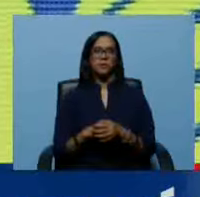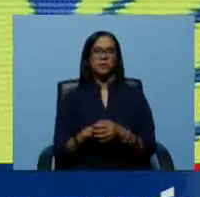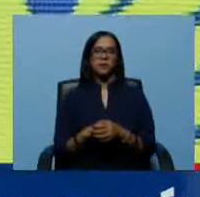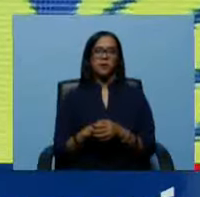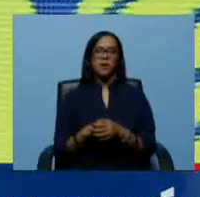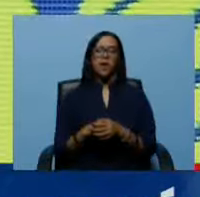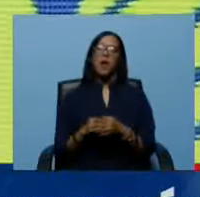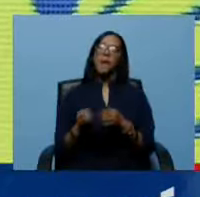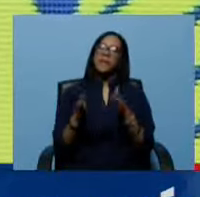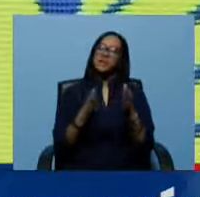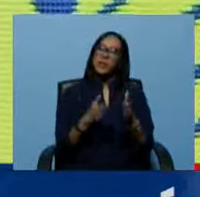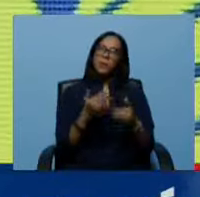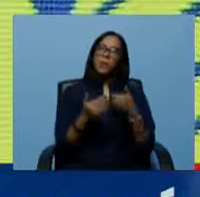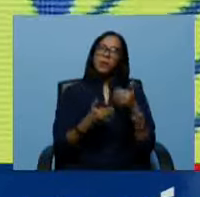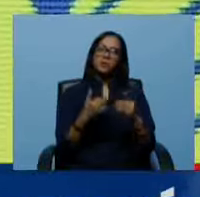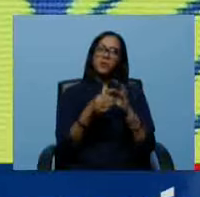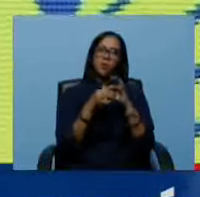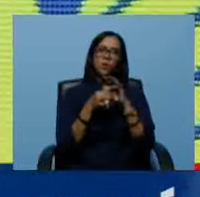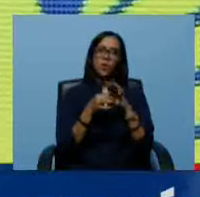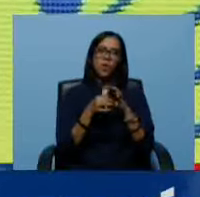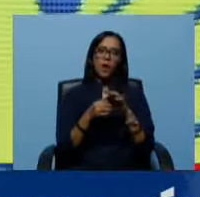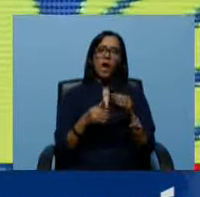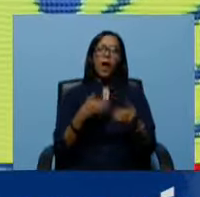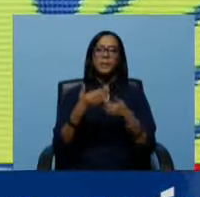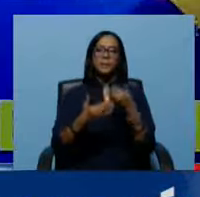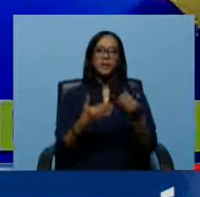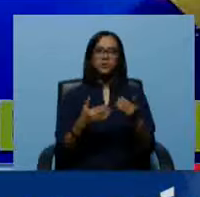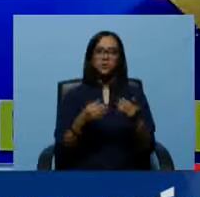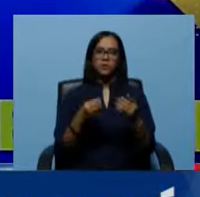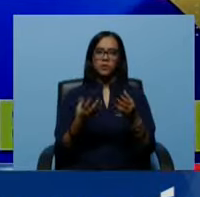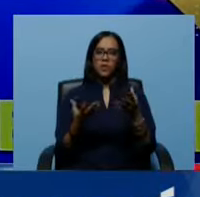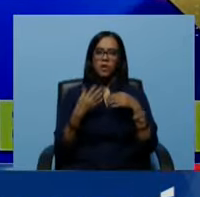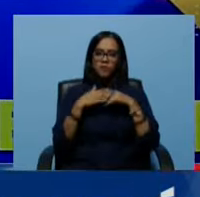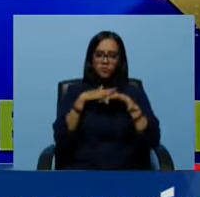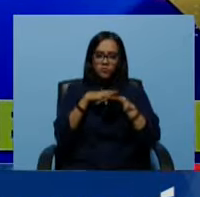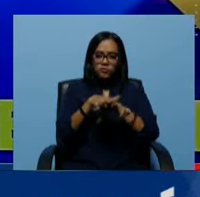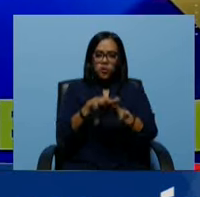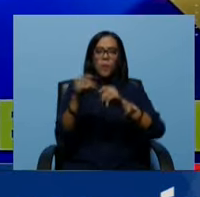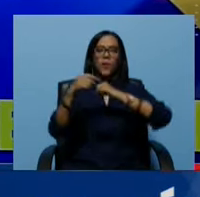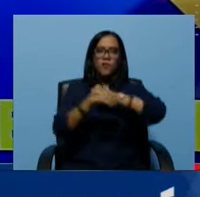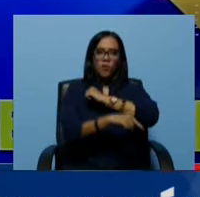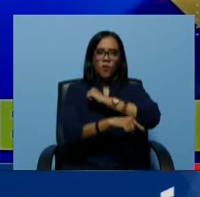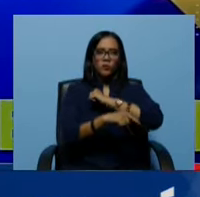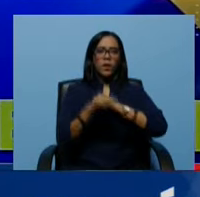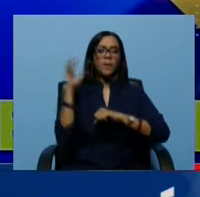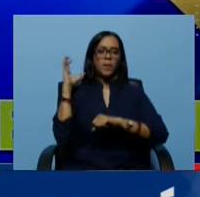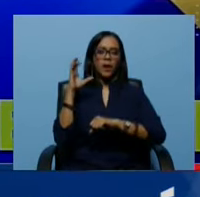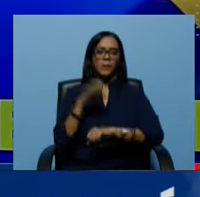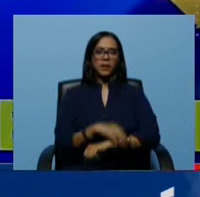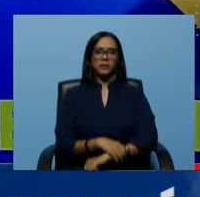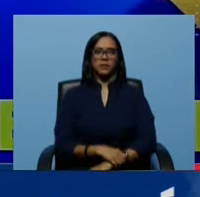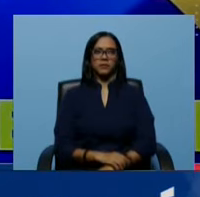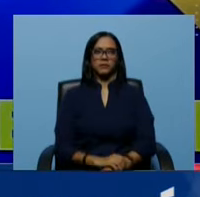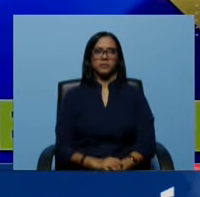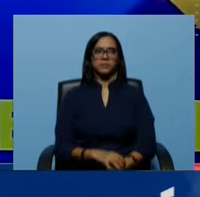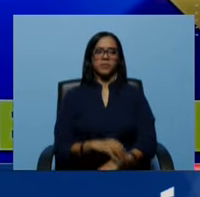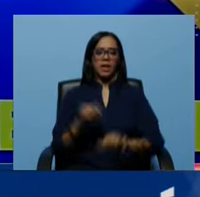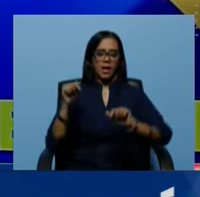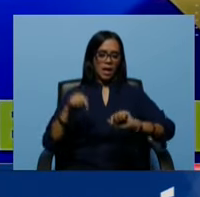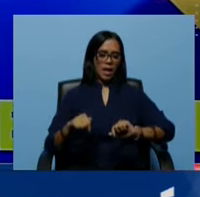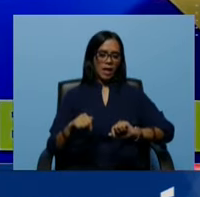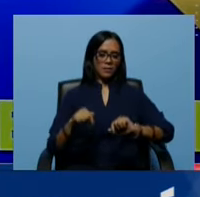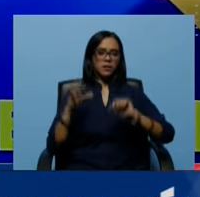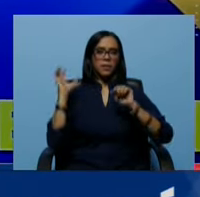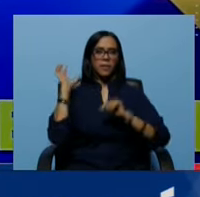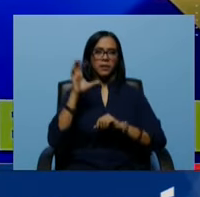Pasamos del proceso de unión al proceso de fusión profunda por la patria. Esta patria no es de